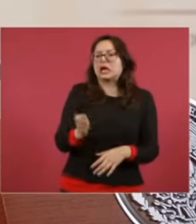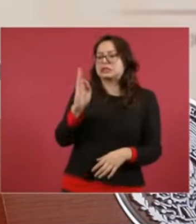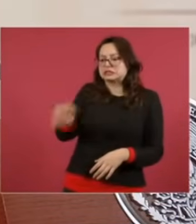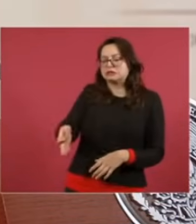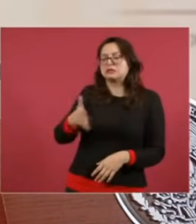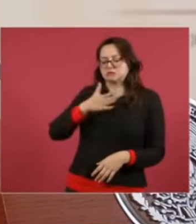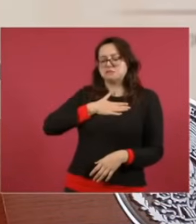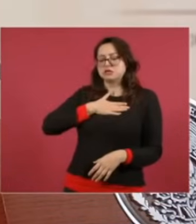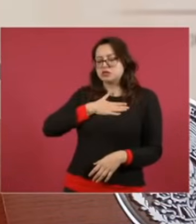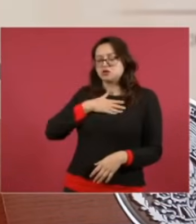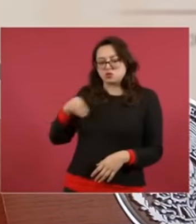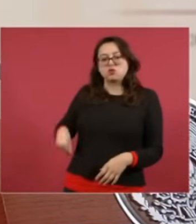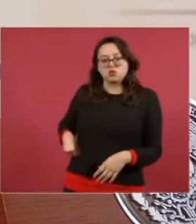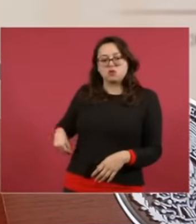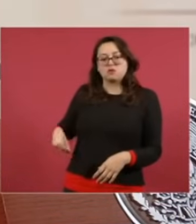se